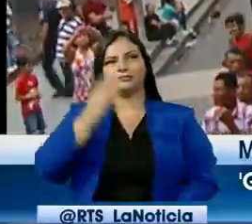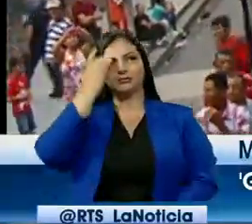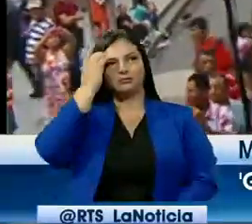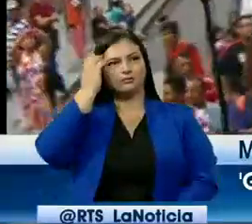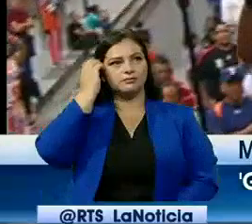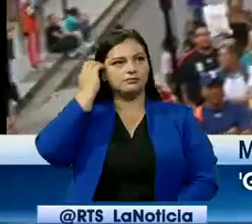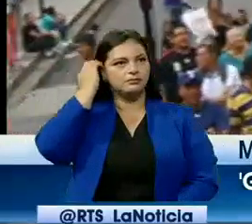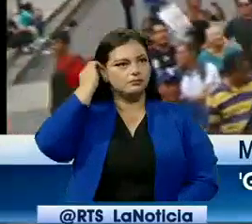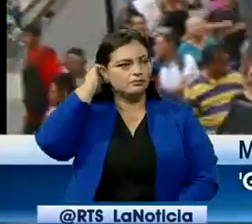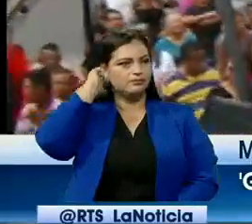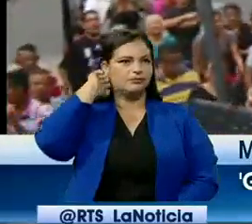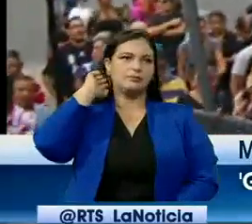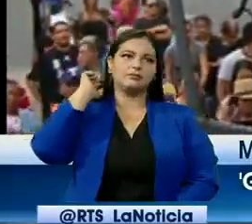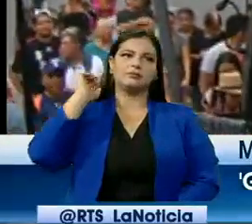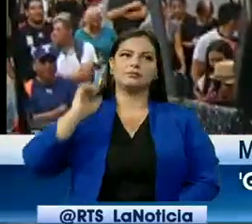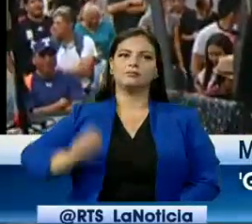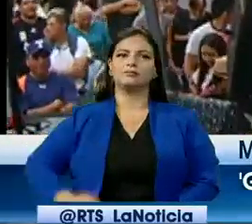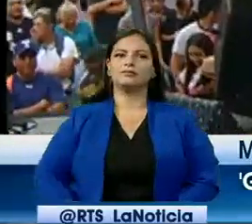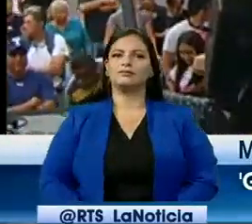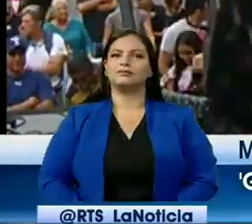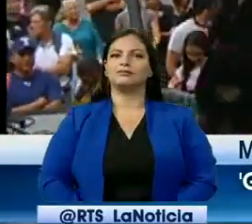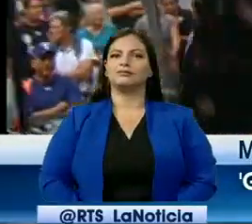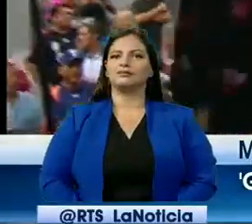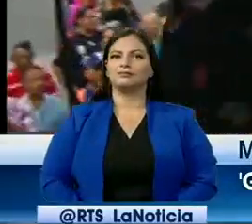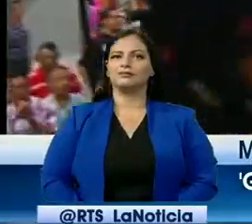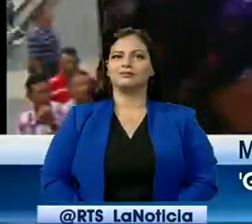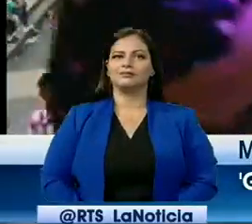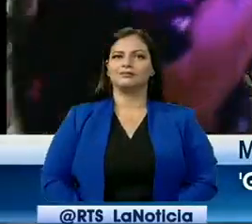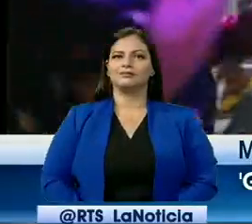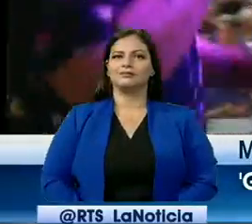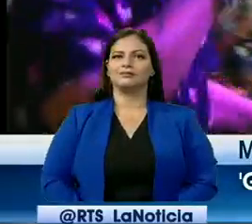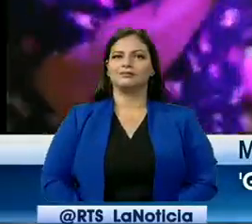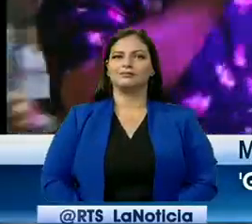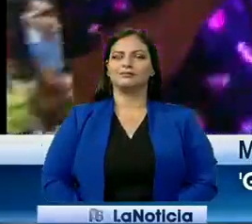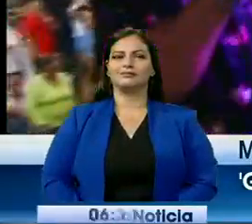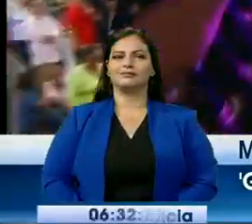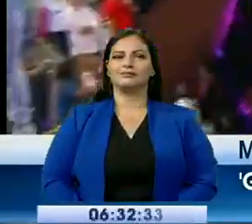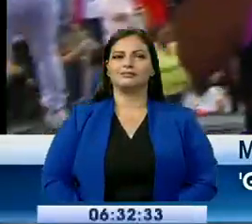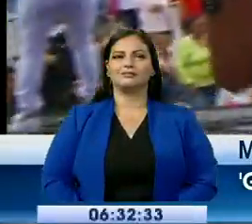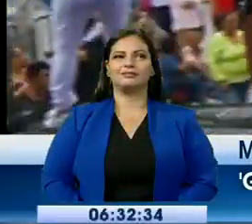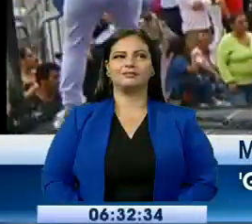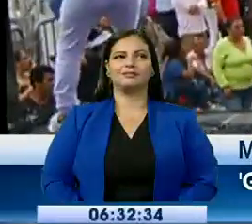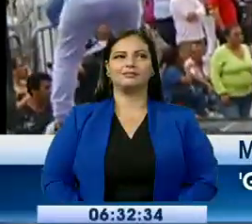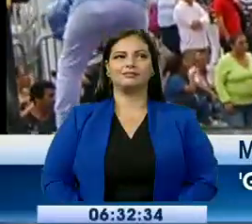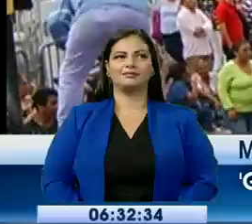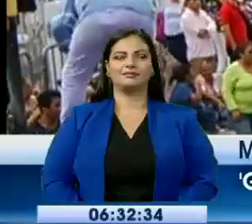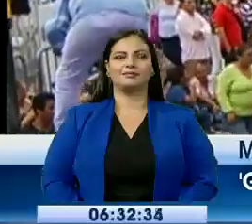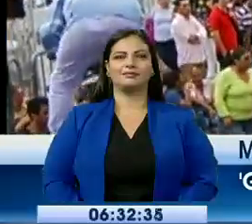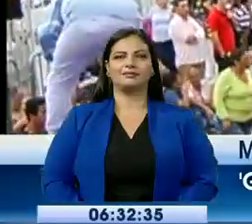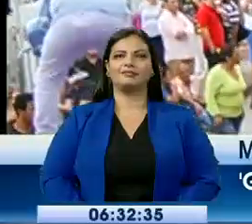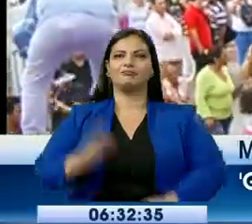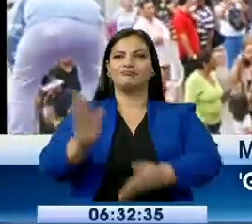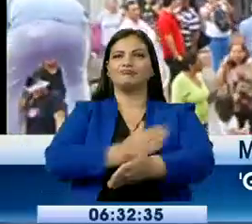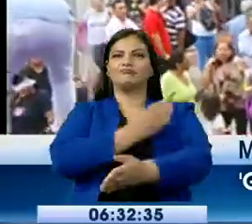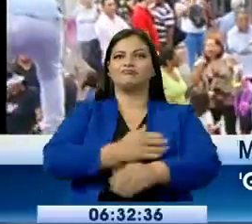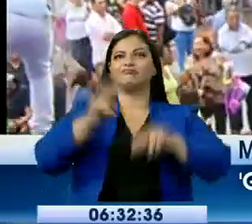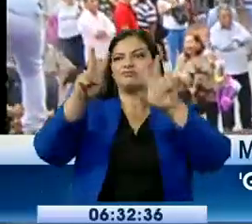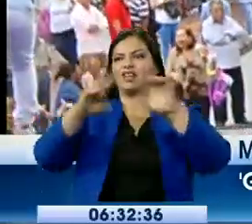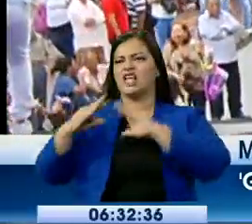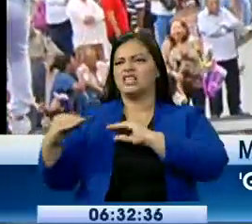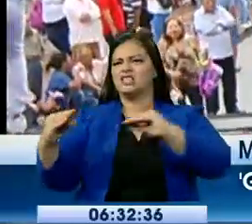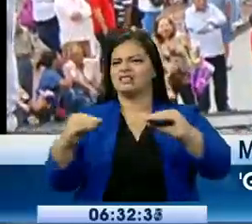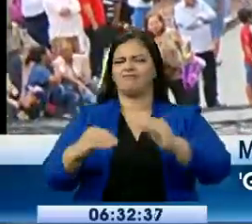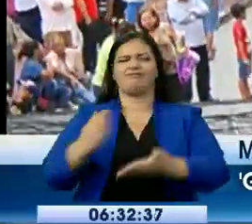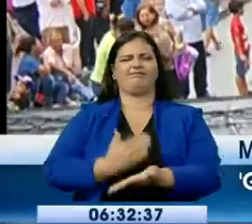Si te vienen a contar cositas malas de mí, manda a todos a volar y diles